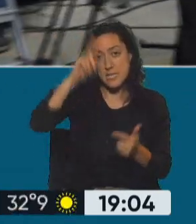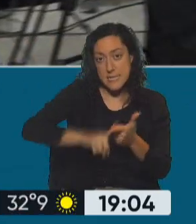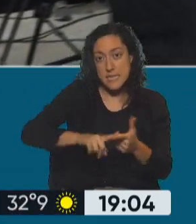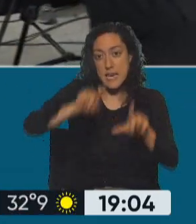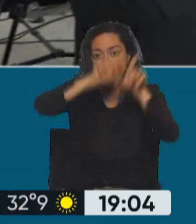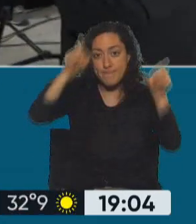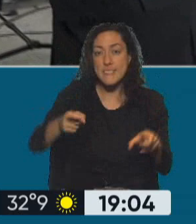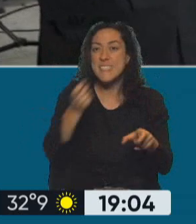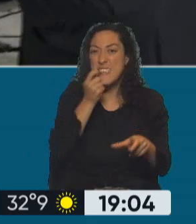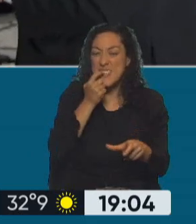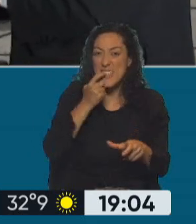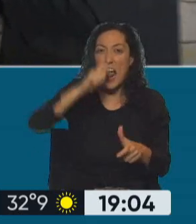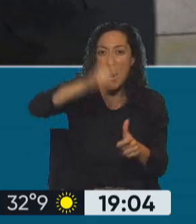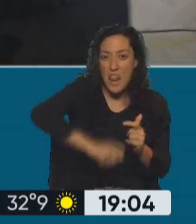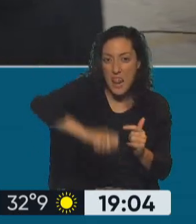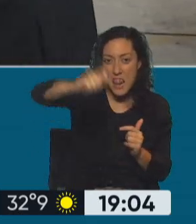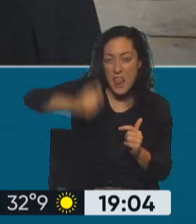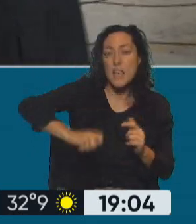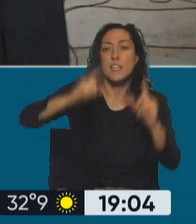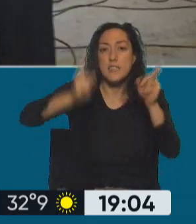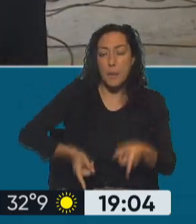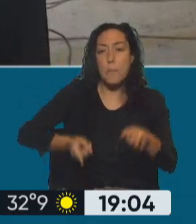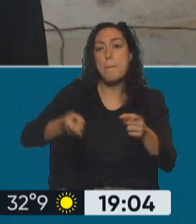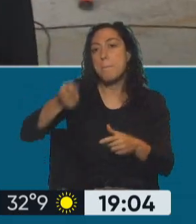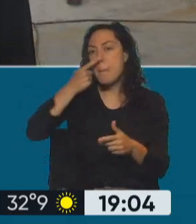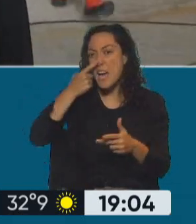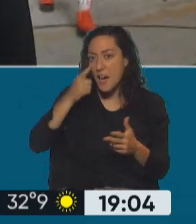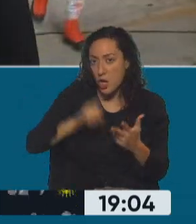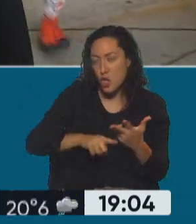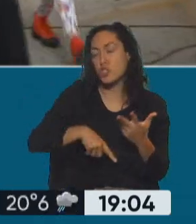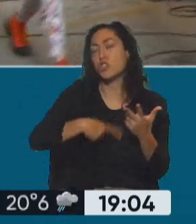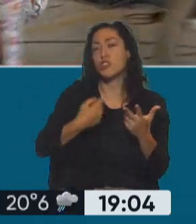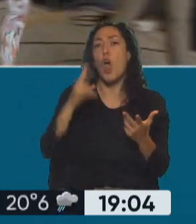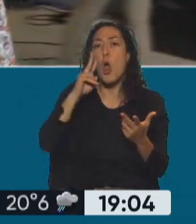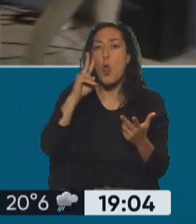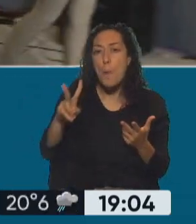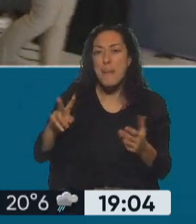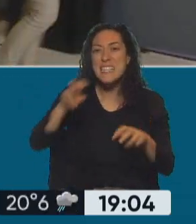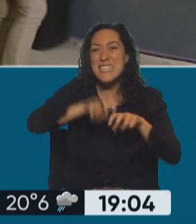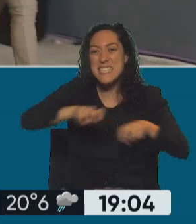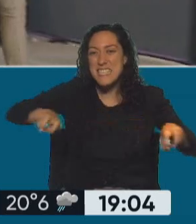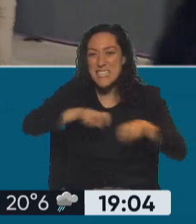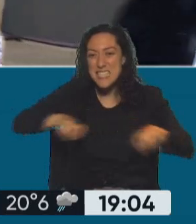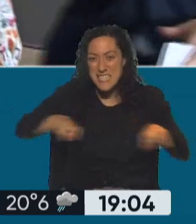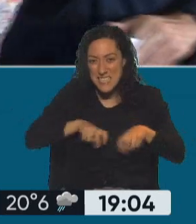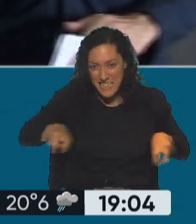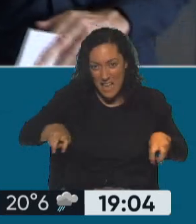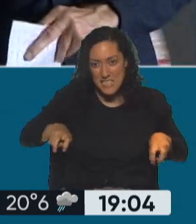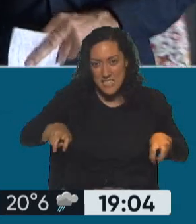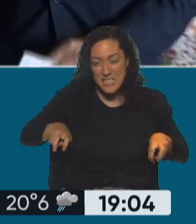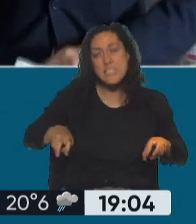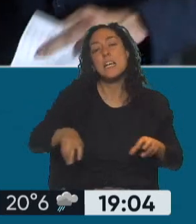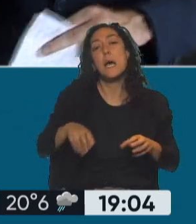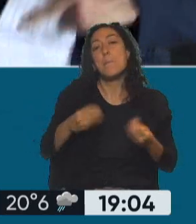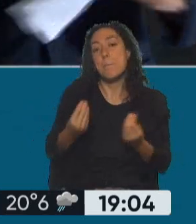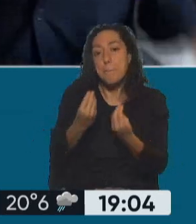metales y perros. También se ha dispuesto más de 2.000 sillas a la vera del escenario